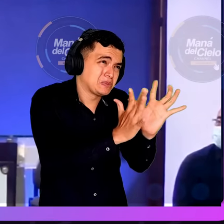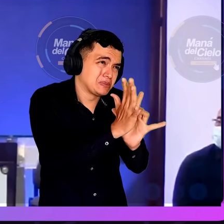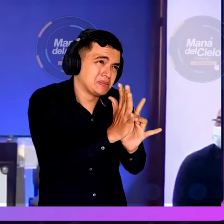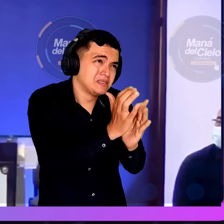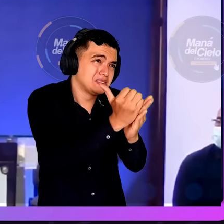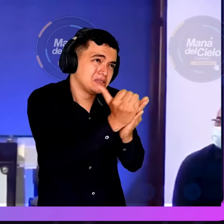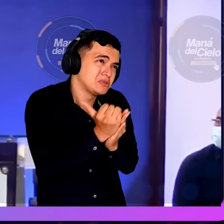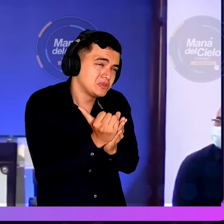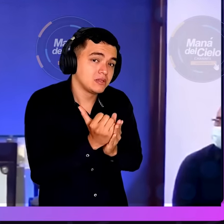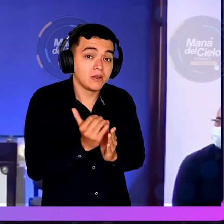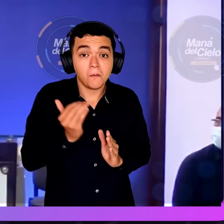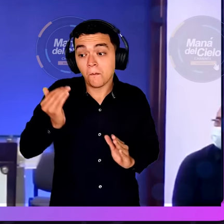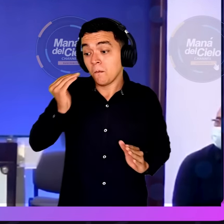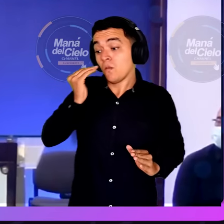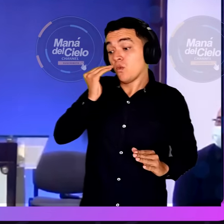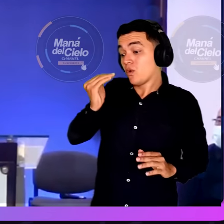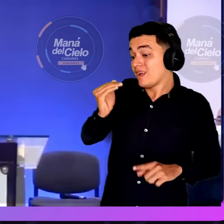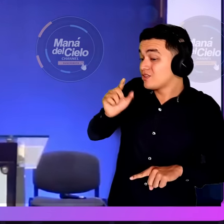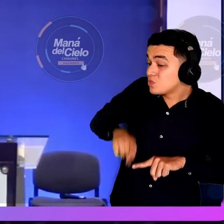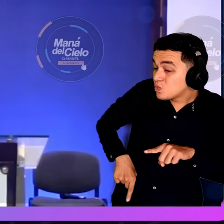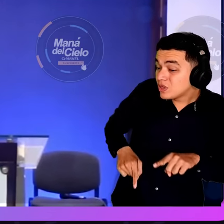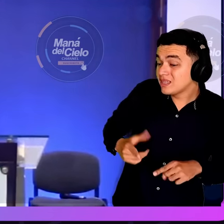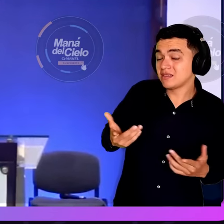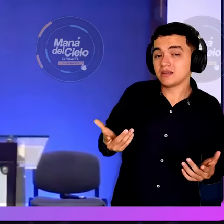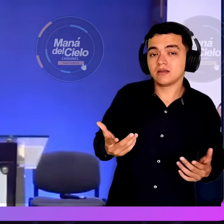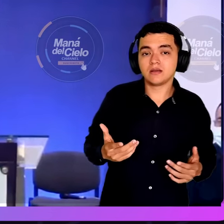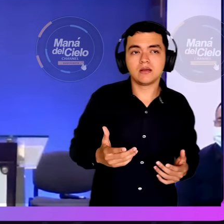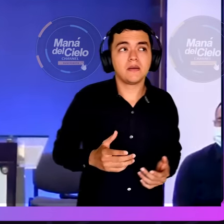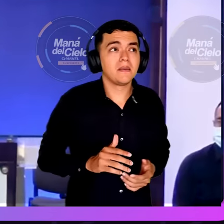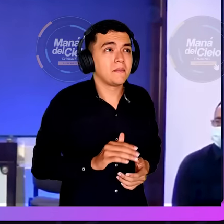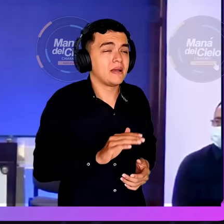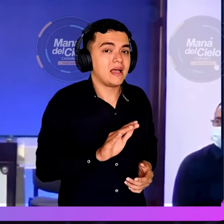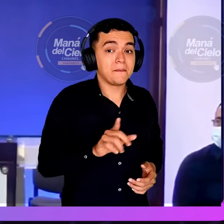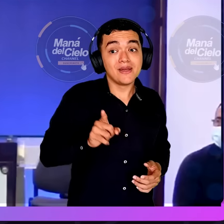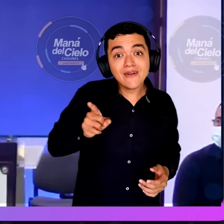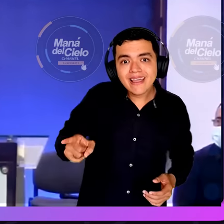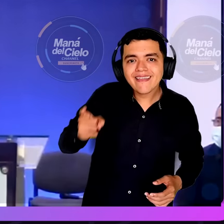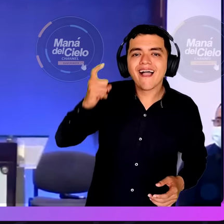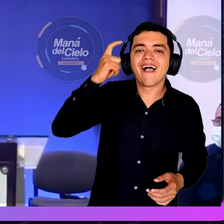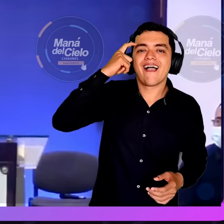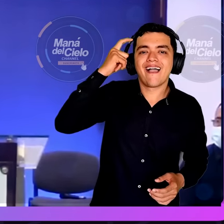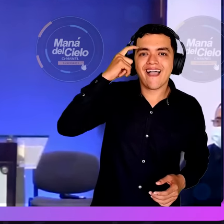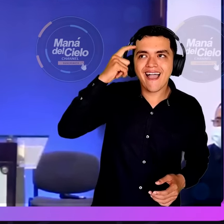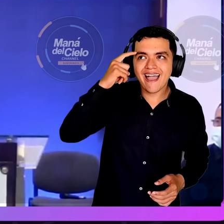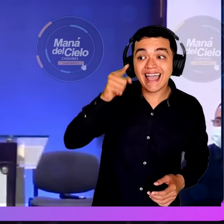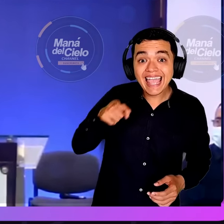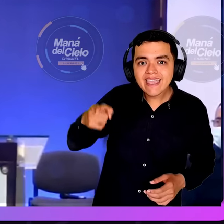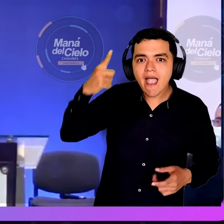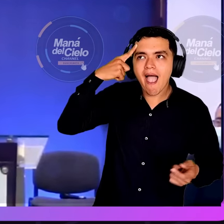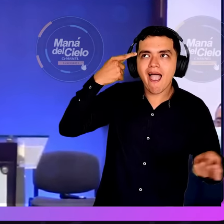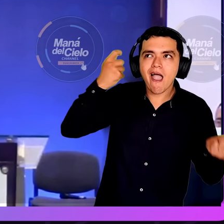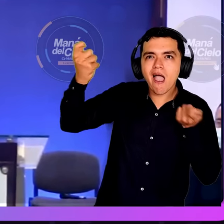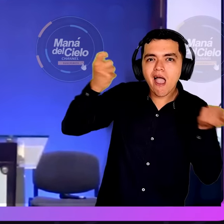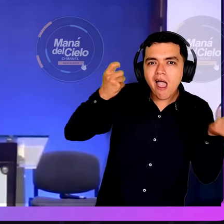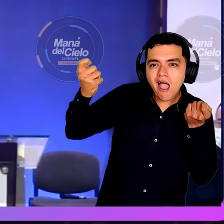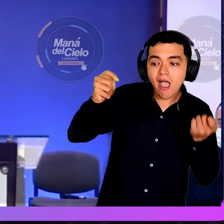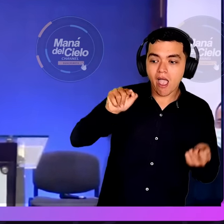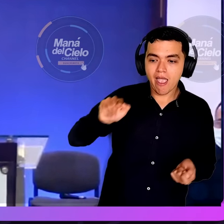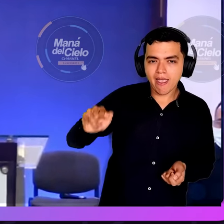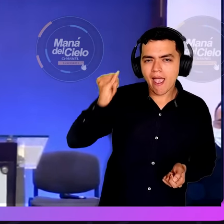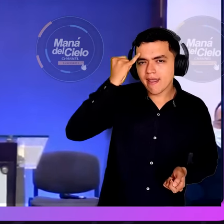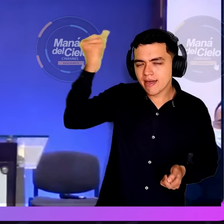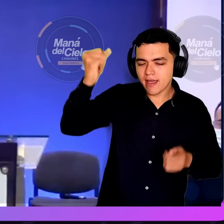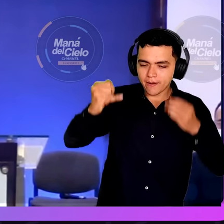mujer? Se quedó ahí, agarrada, de la túnica del Señor. Señor, hijo de